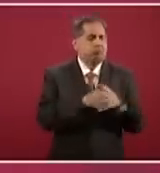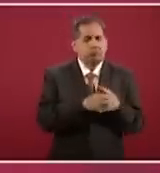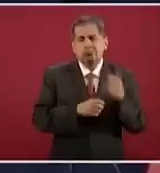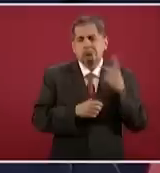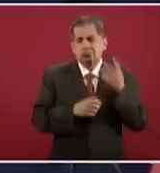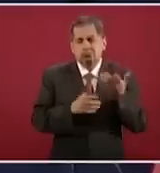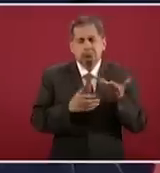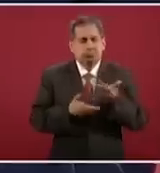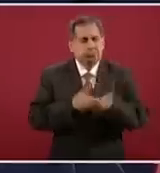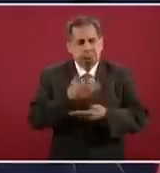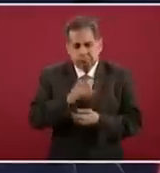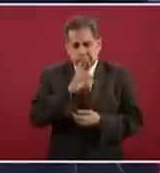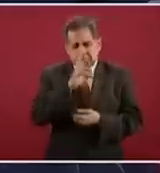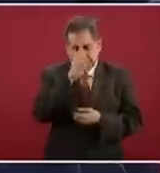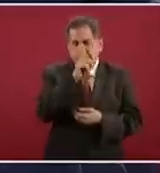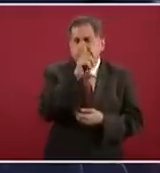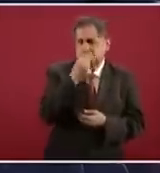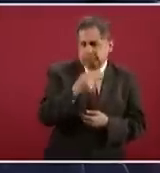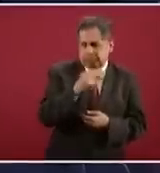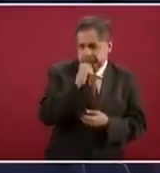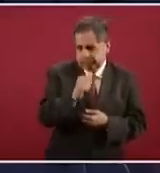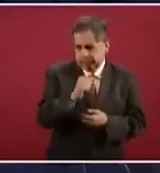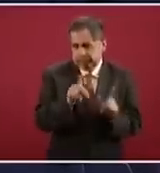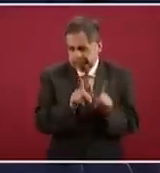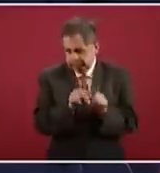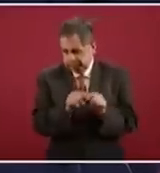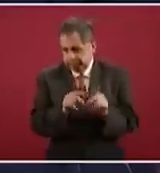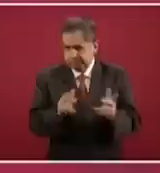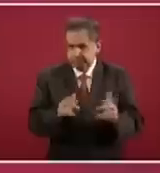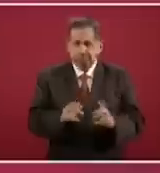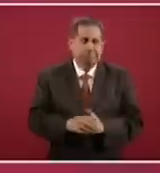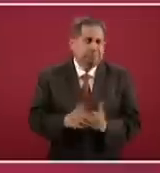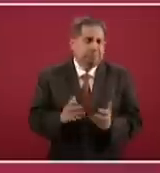por respeto no menciono. Entonces,